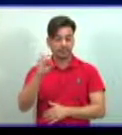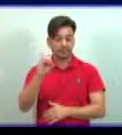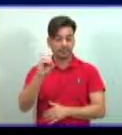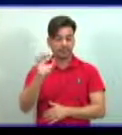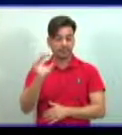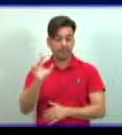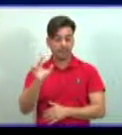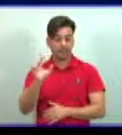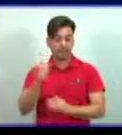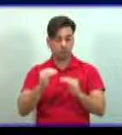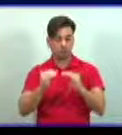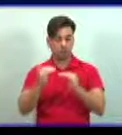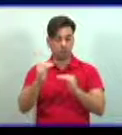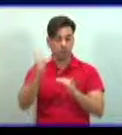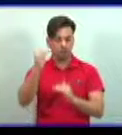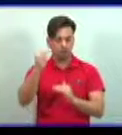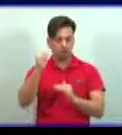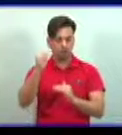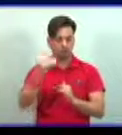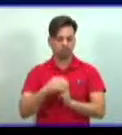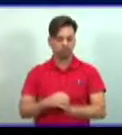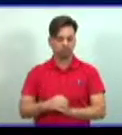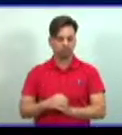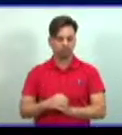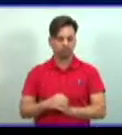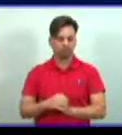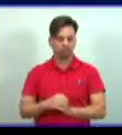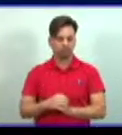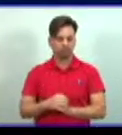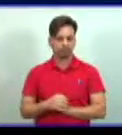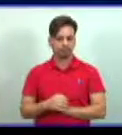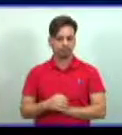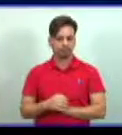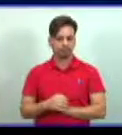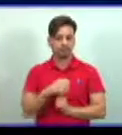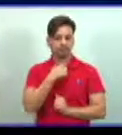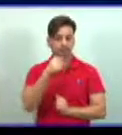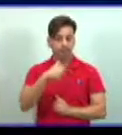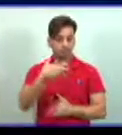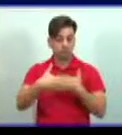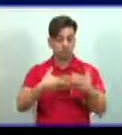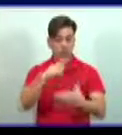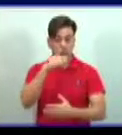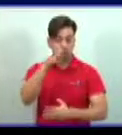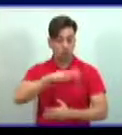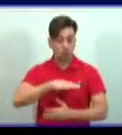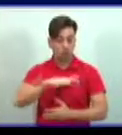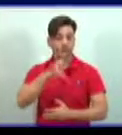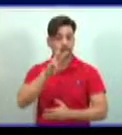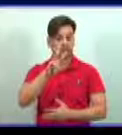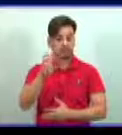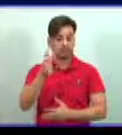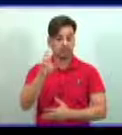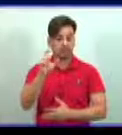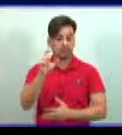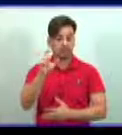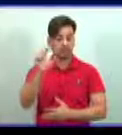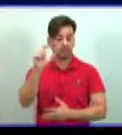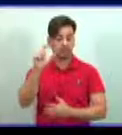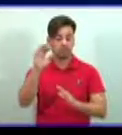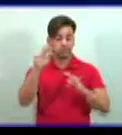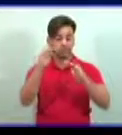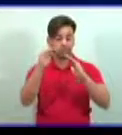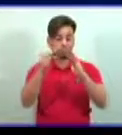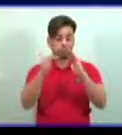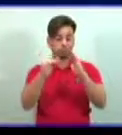proceso no ocurriera. Imaginen entonces, en aquellas zonas de nuestro planeta, que por la ubicación geográfica, por